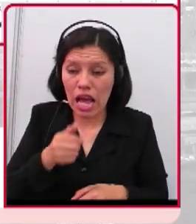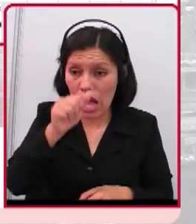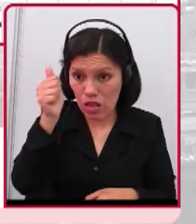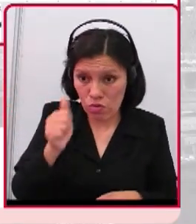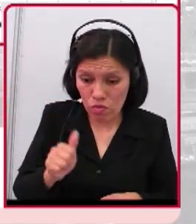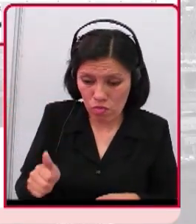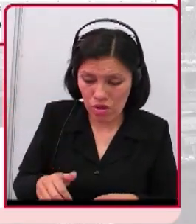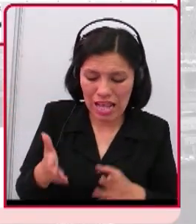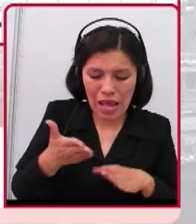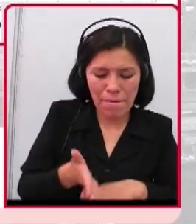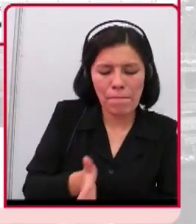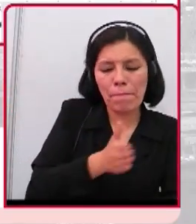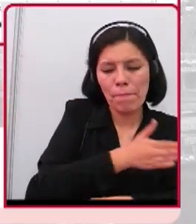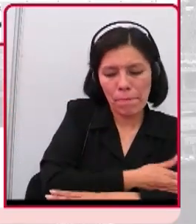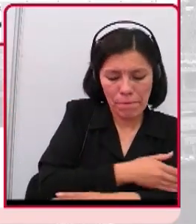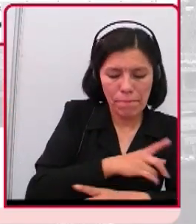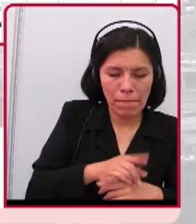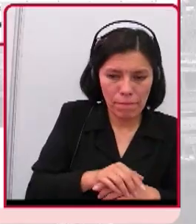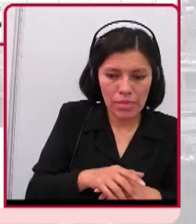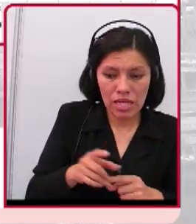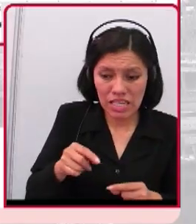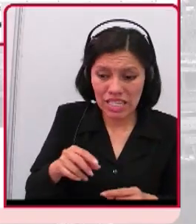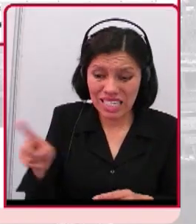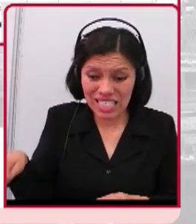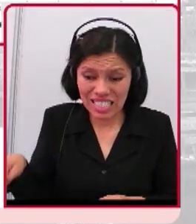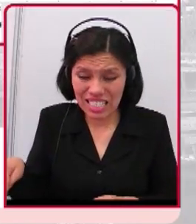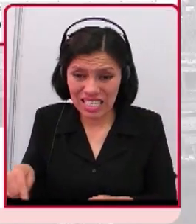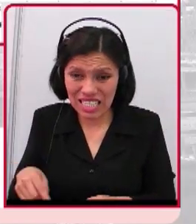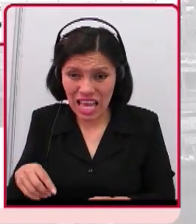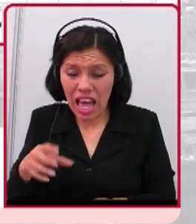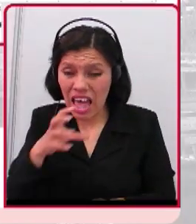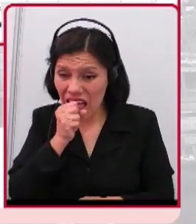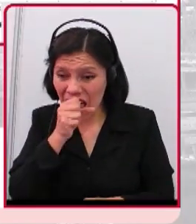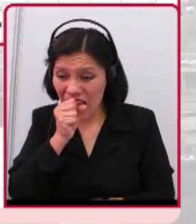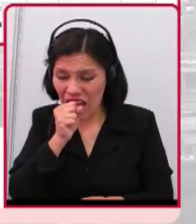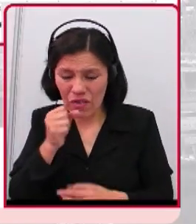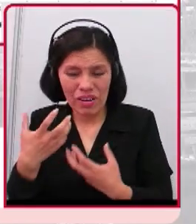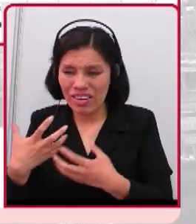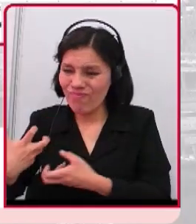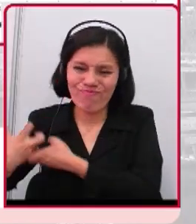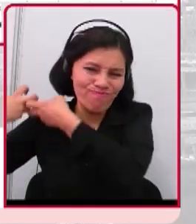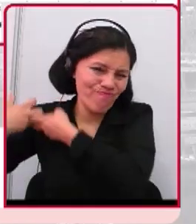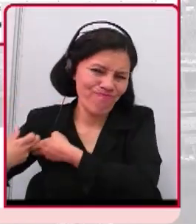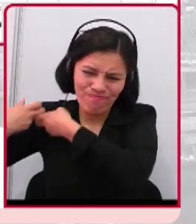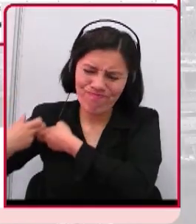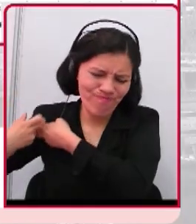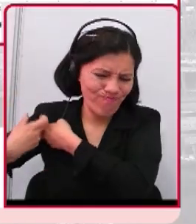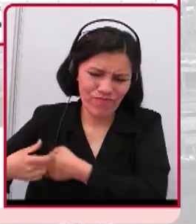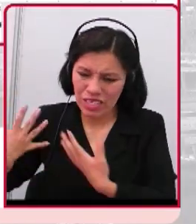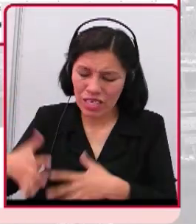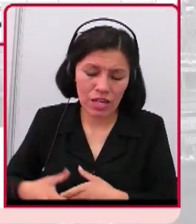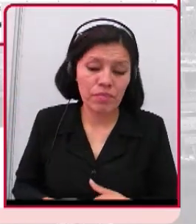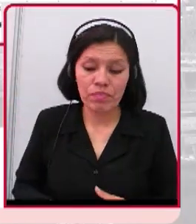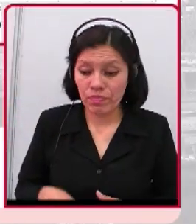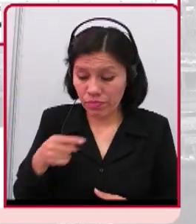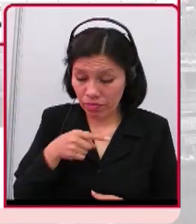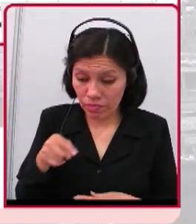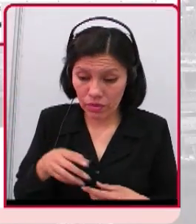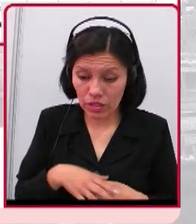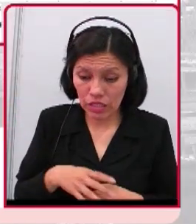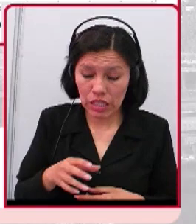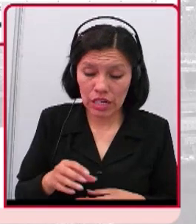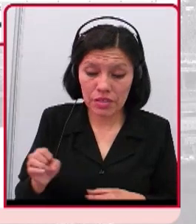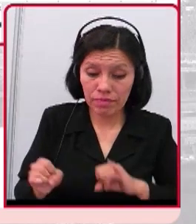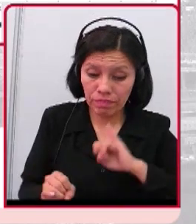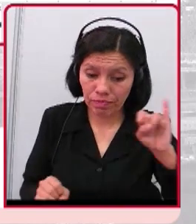que es la que nosotros queremos profundizar, y la parte naranja cuando ya está sobrecargado. En la parte izquierda podemos ver las